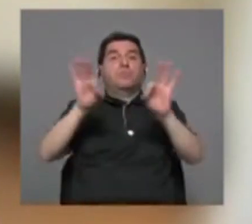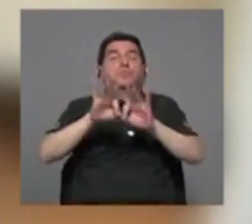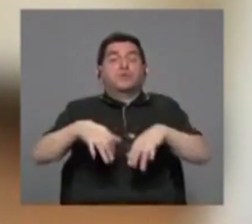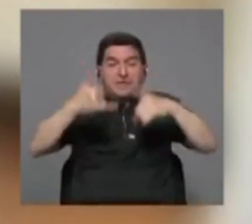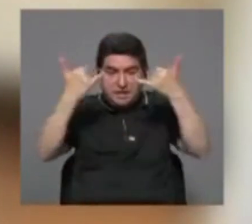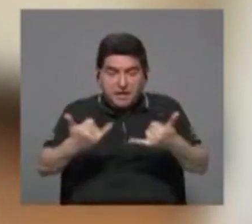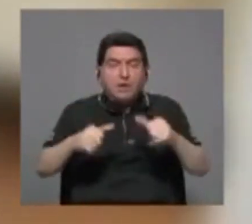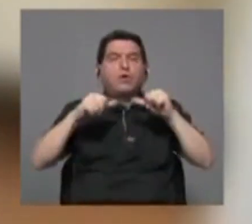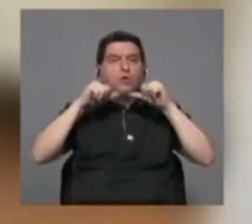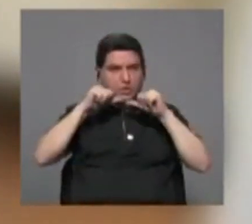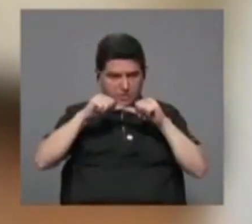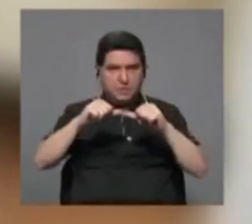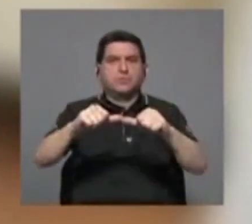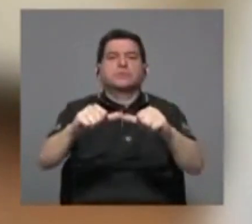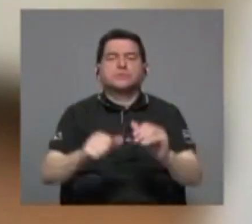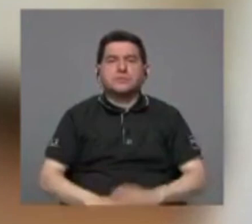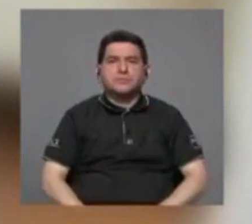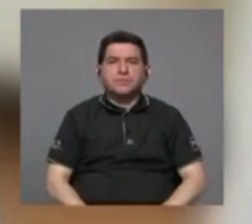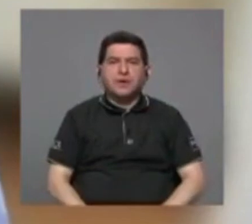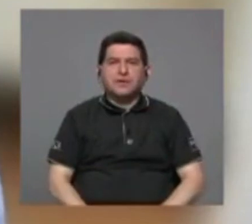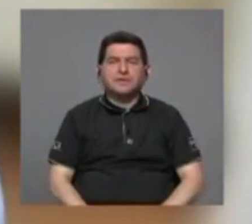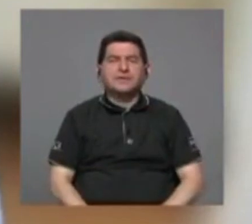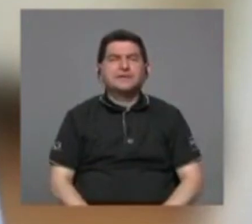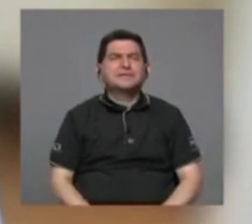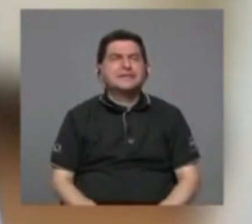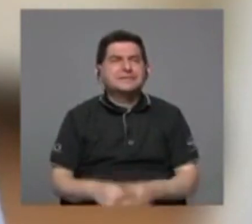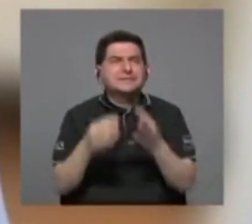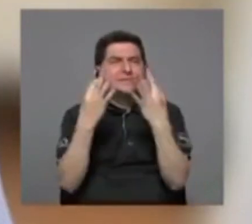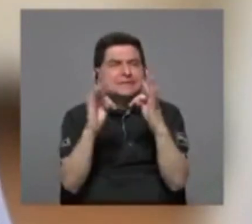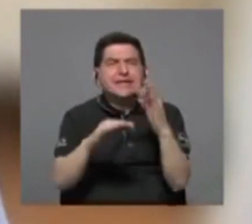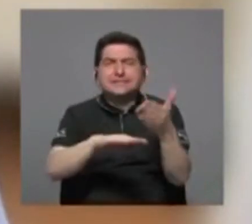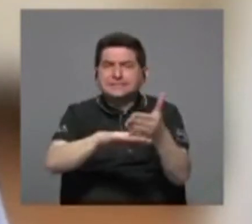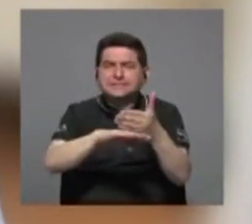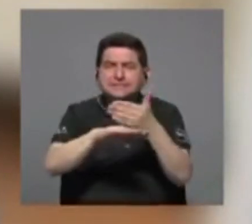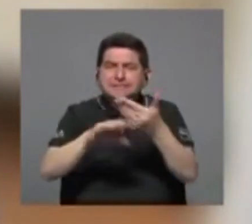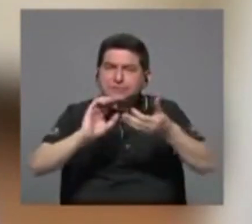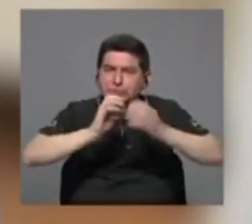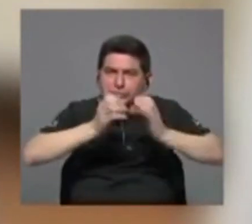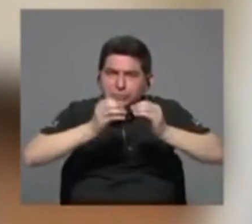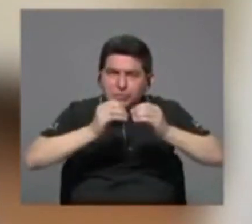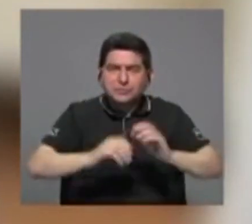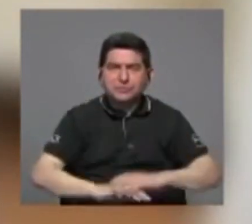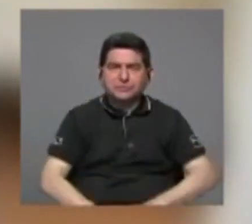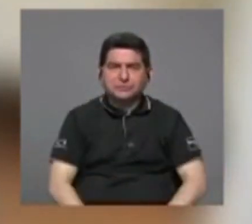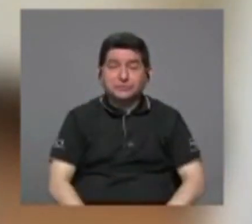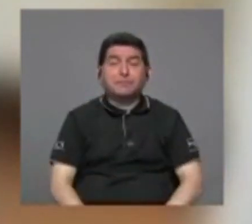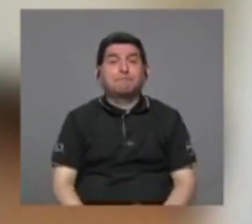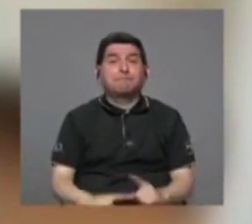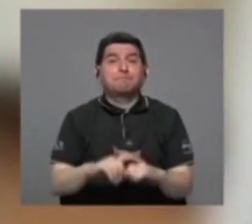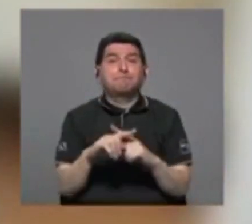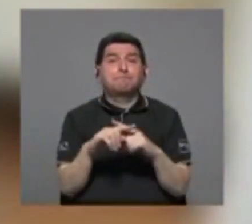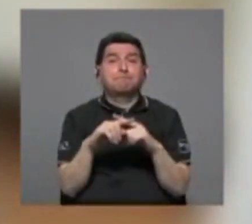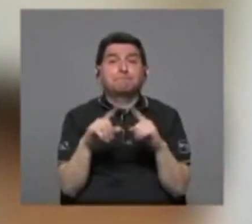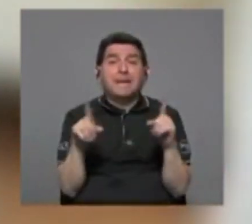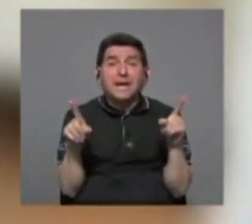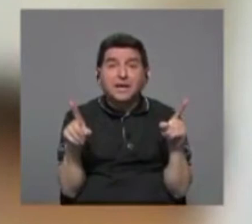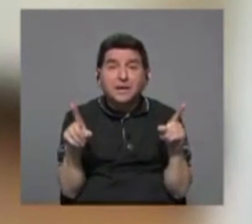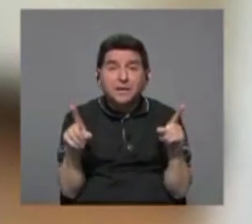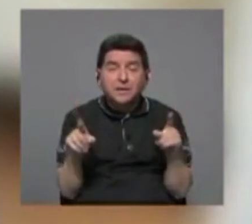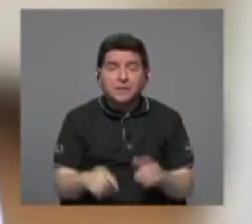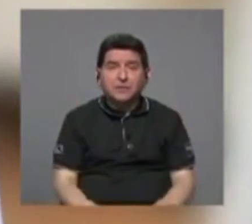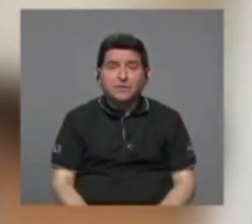siendo, se ha logrado mejorar las cifras, pero